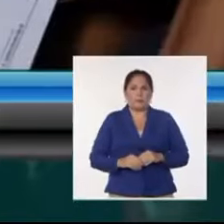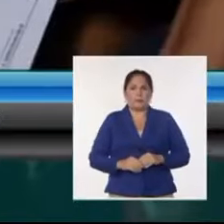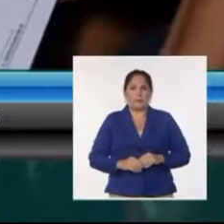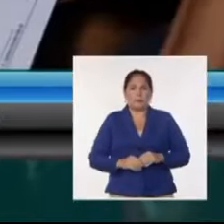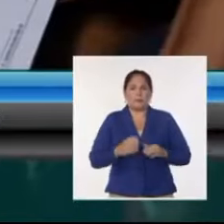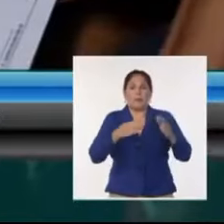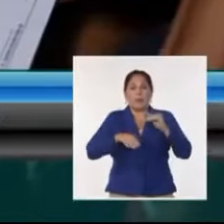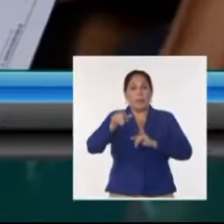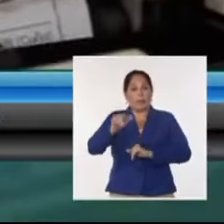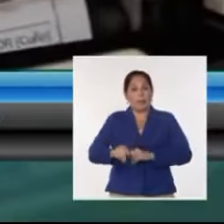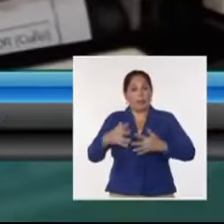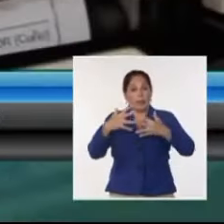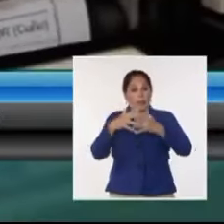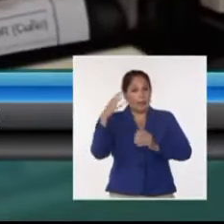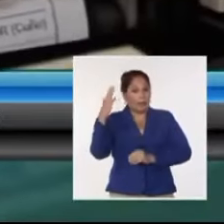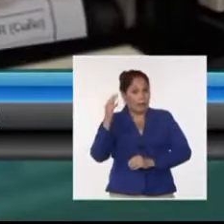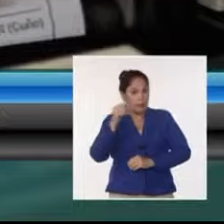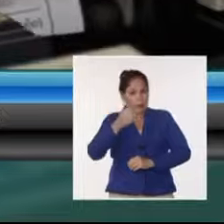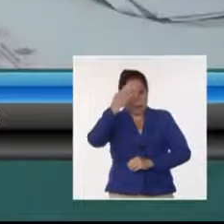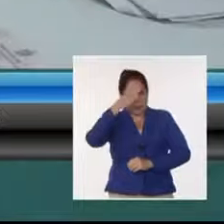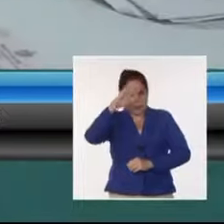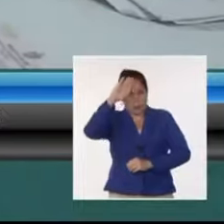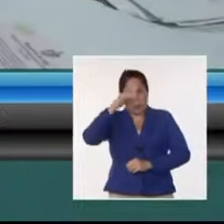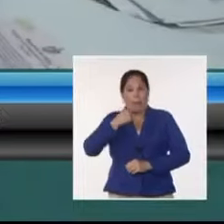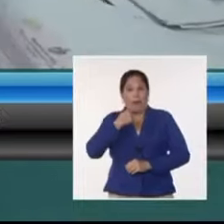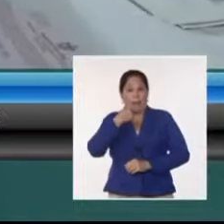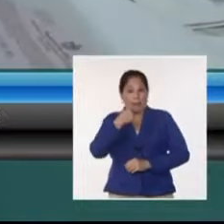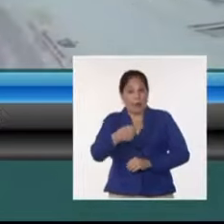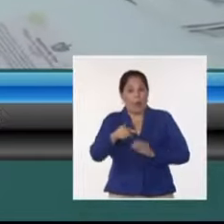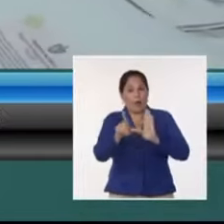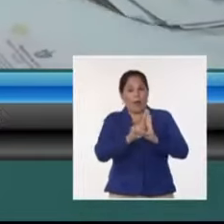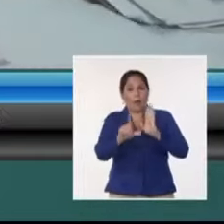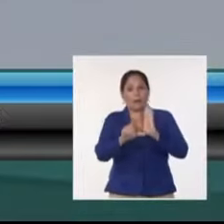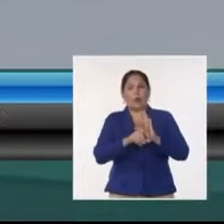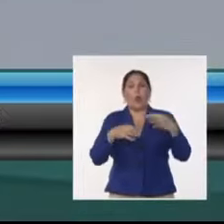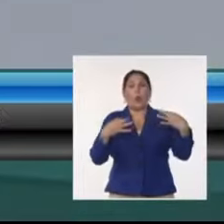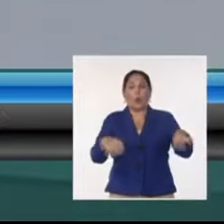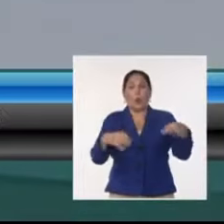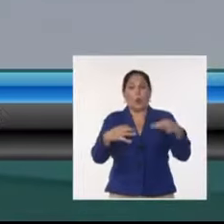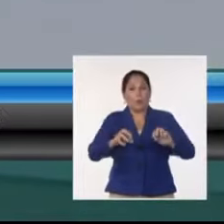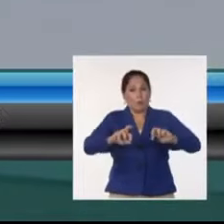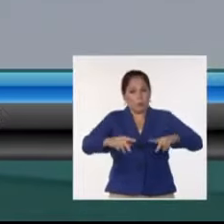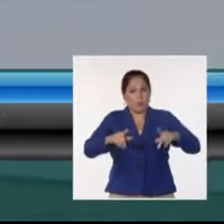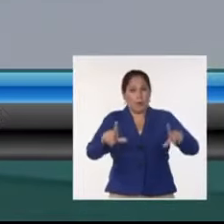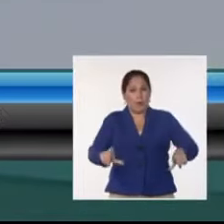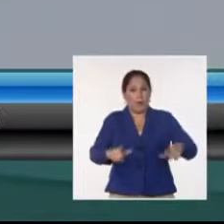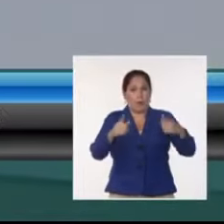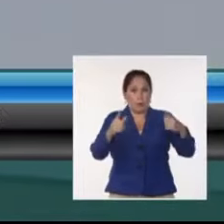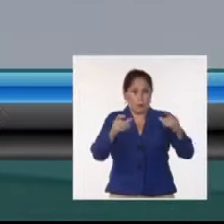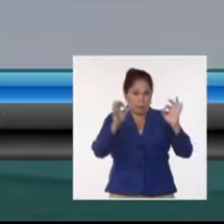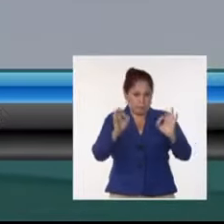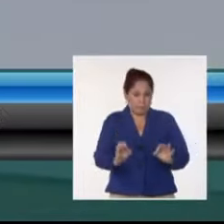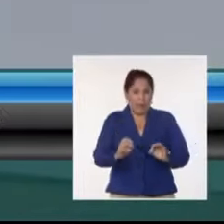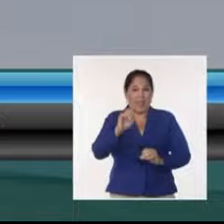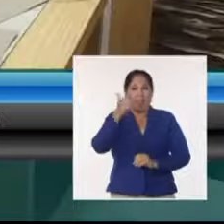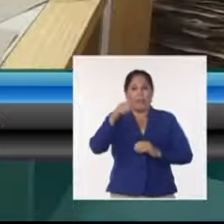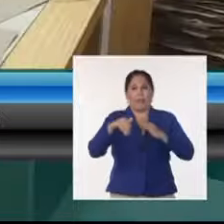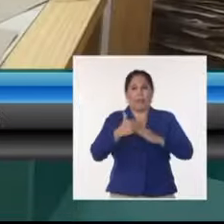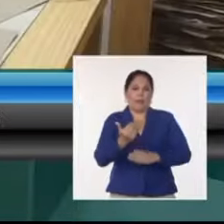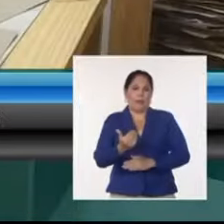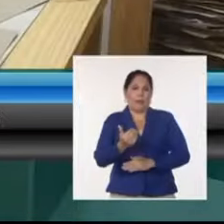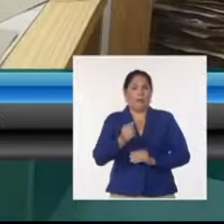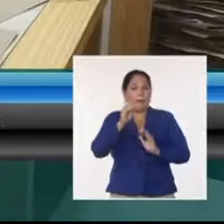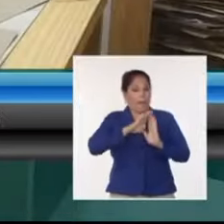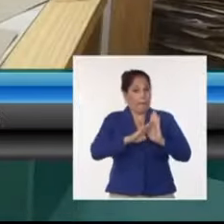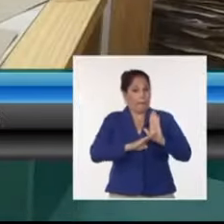el Ministerio de relaciones exteriores de Cuba anunció que la legalización de documentos vuelve a cumplir el plazo establecido de 10 días medidas